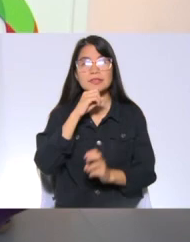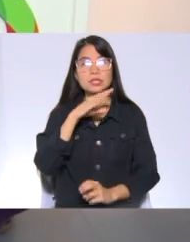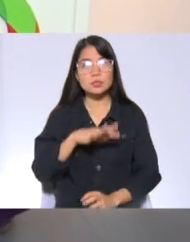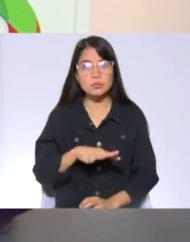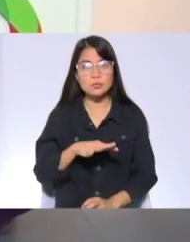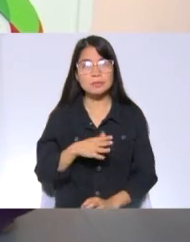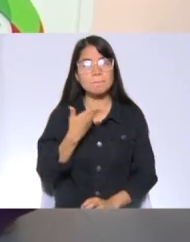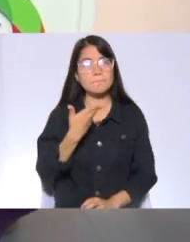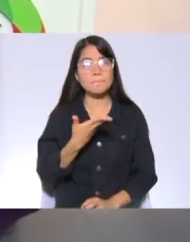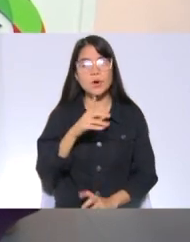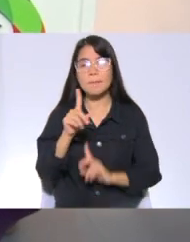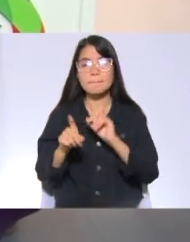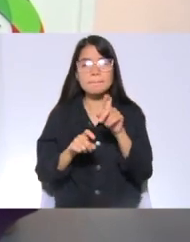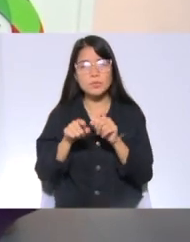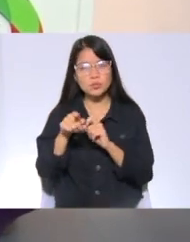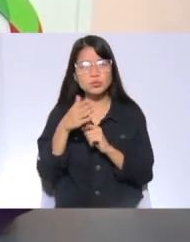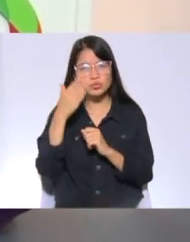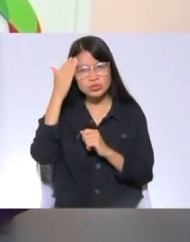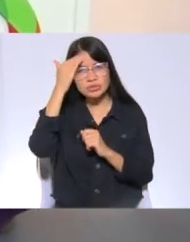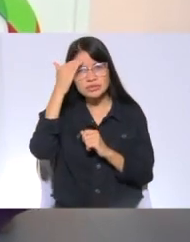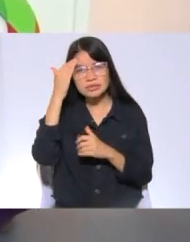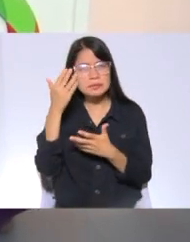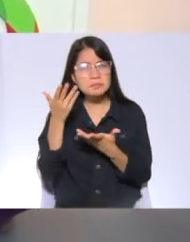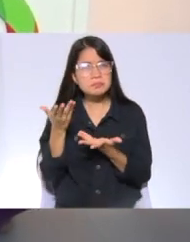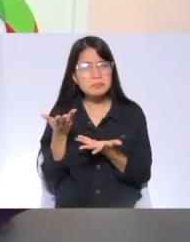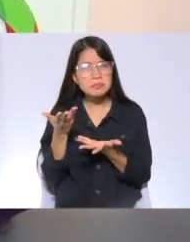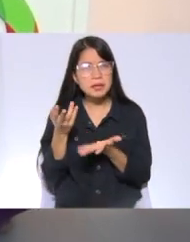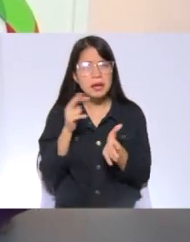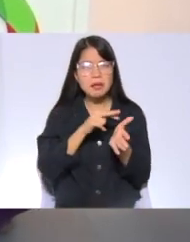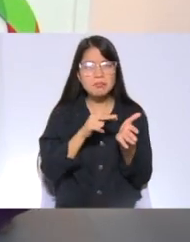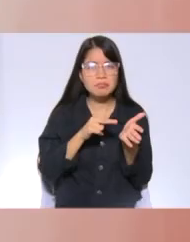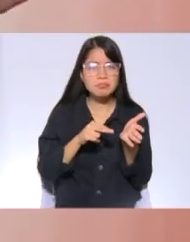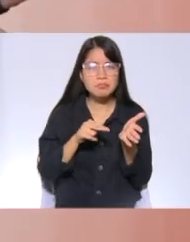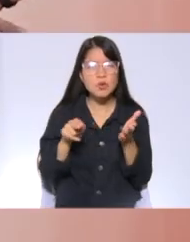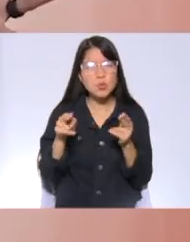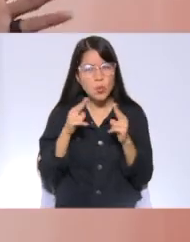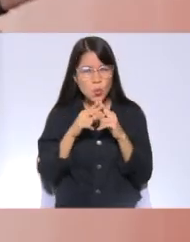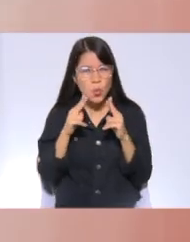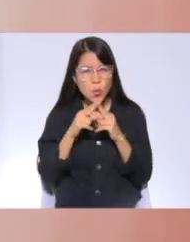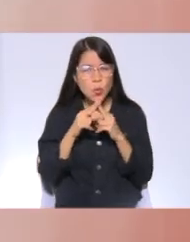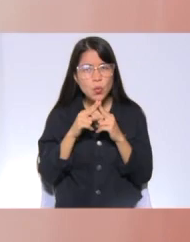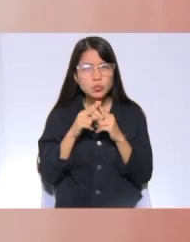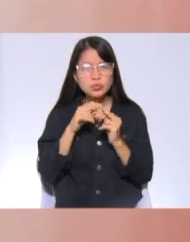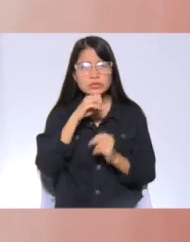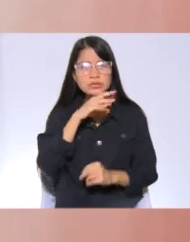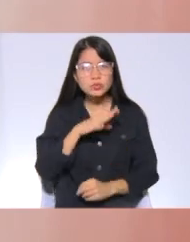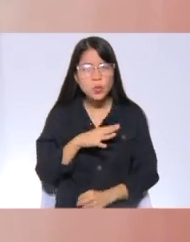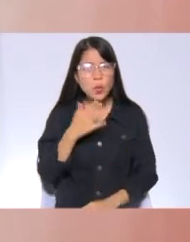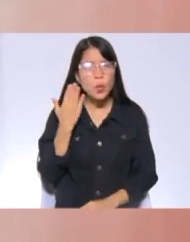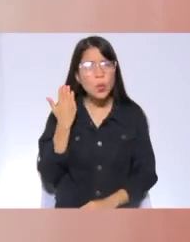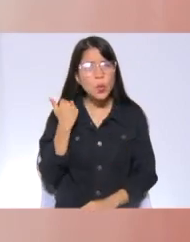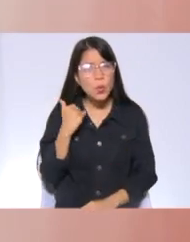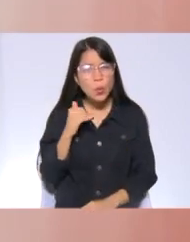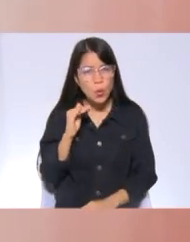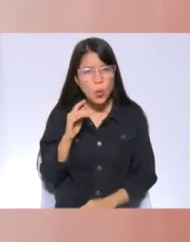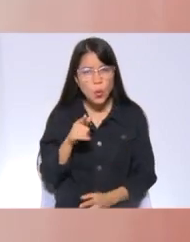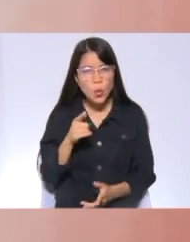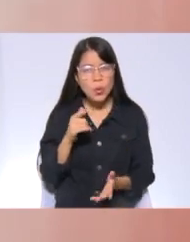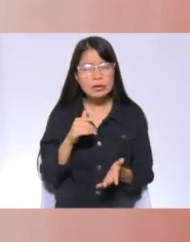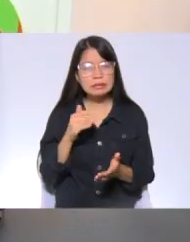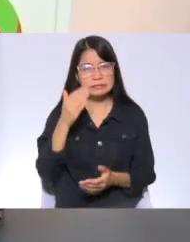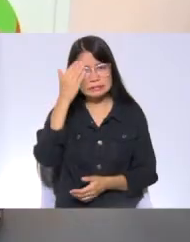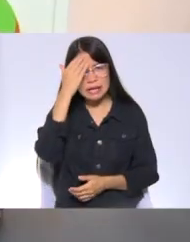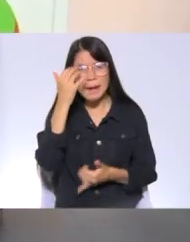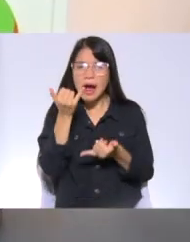qué información manejas, cómo lo puedes trasladar a la realidad, cómo tú ves que ese momento histórico se hace presente en la actualidad.